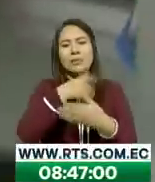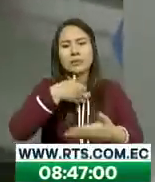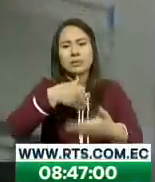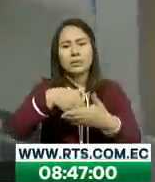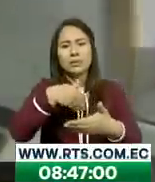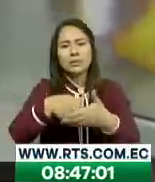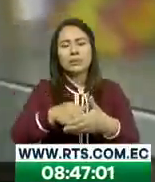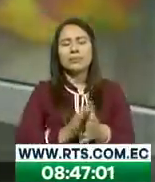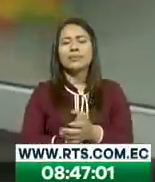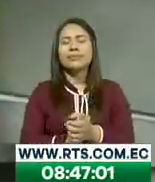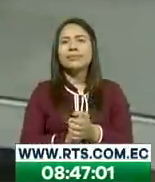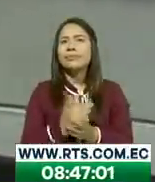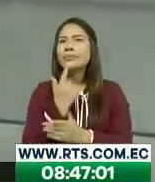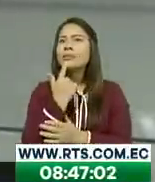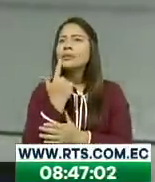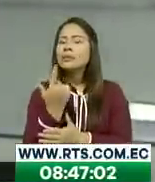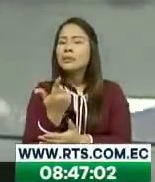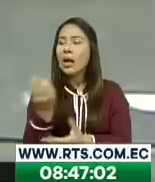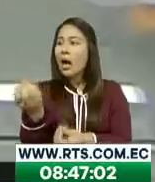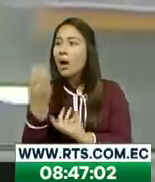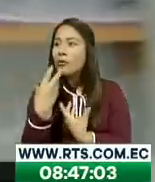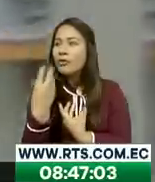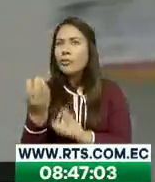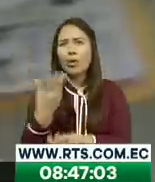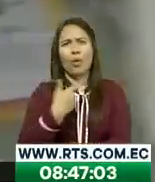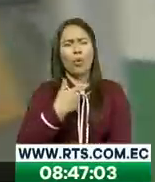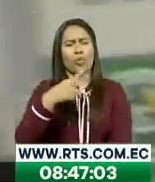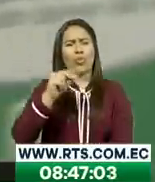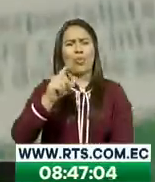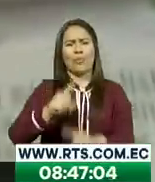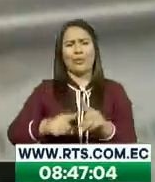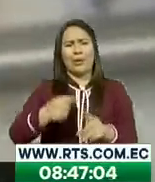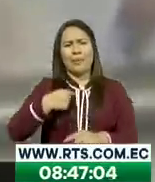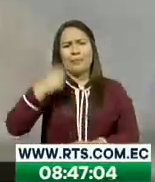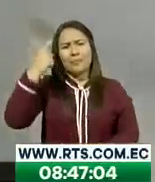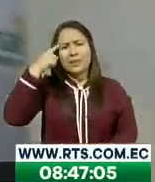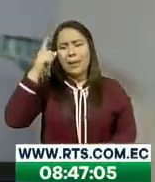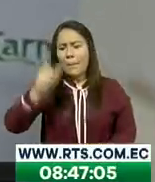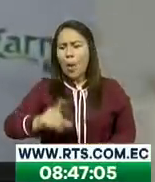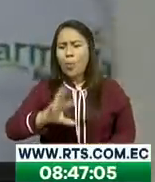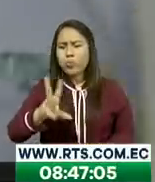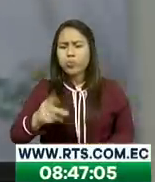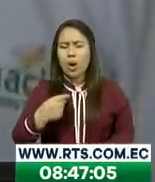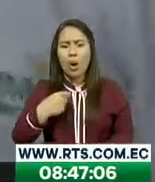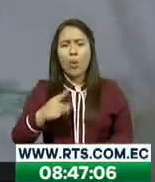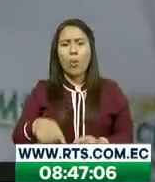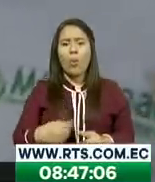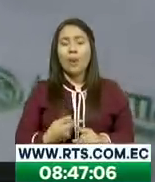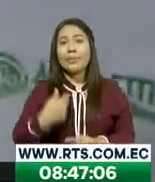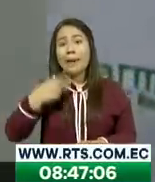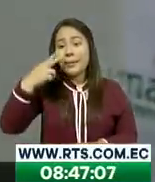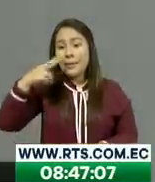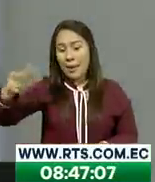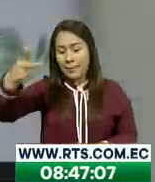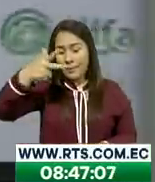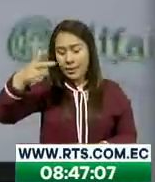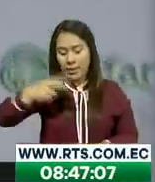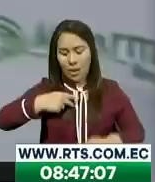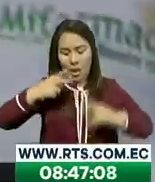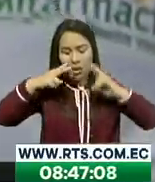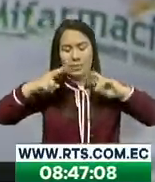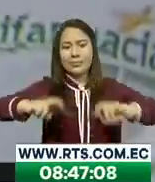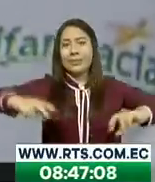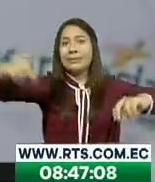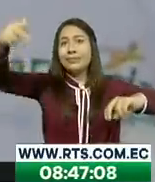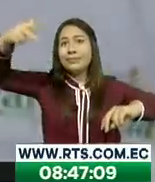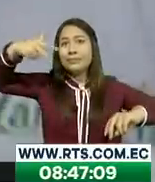vivió. Ella nos decía de que no pensaba de que era un antisocial hasta que revisó los videos de las cámaras que usted tiene instalada en